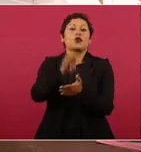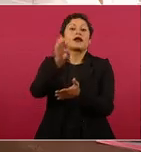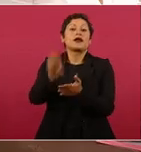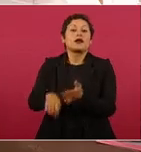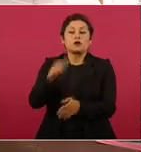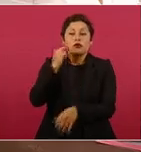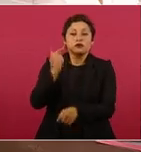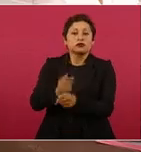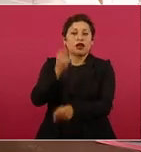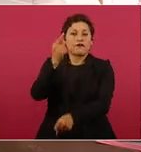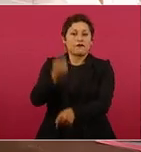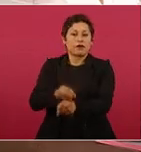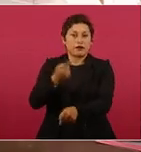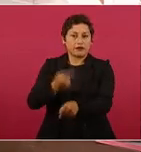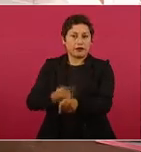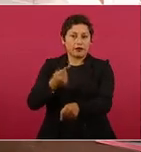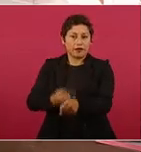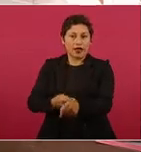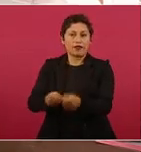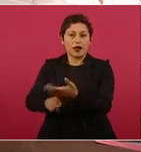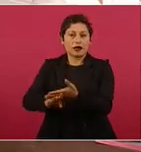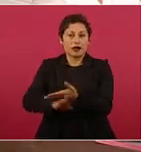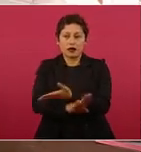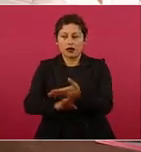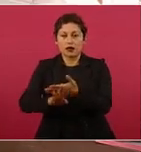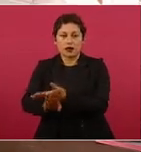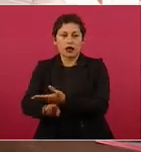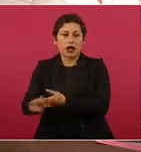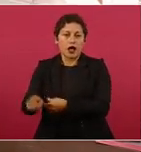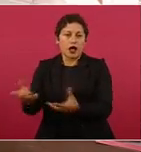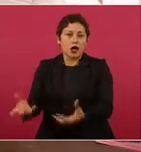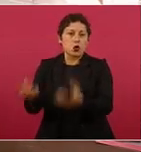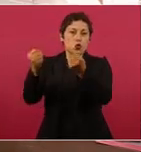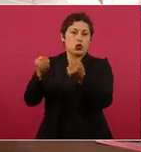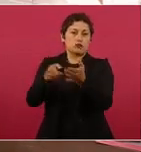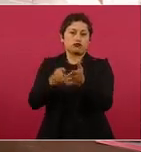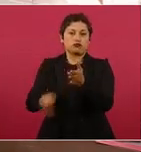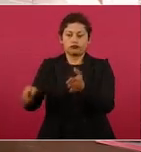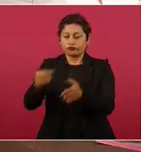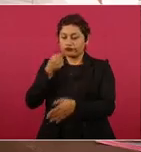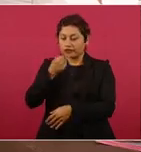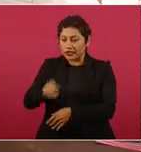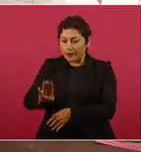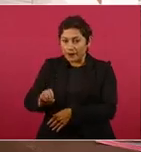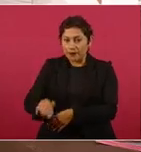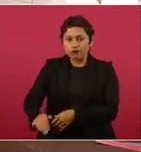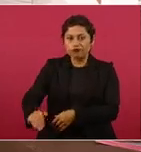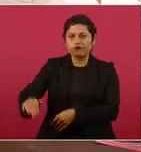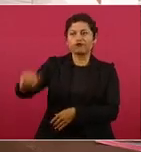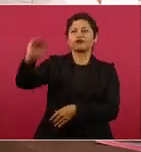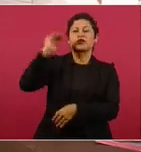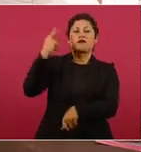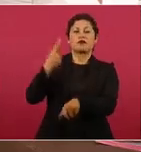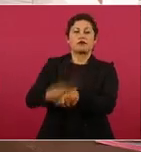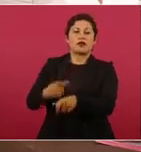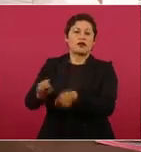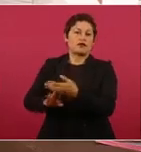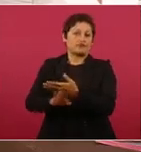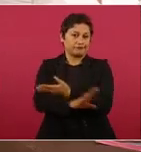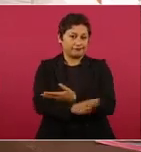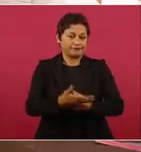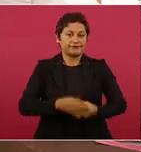daños severos a su salud ya en una edad más avanzada. Y hablando ya en términos económicos, pues habría